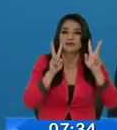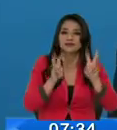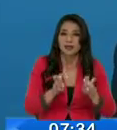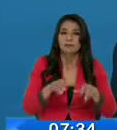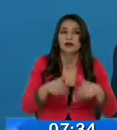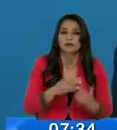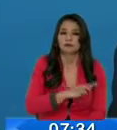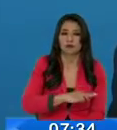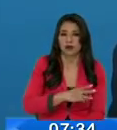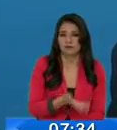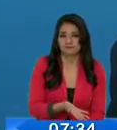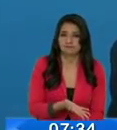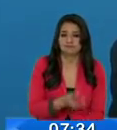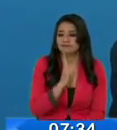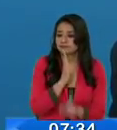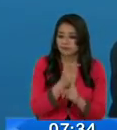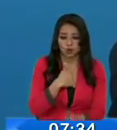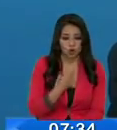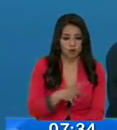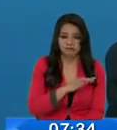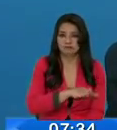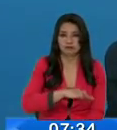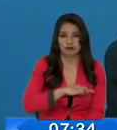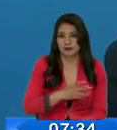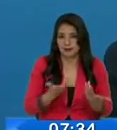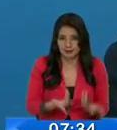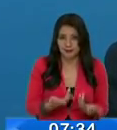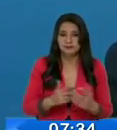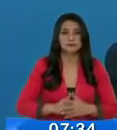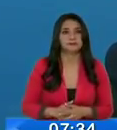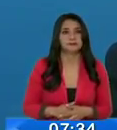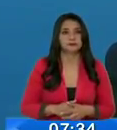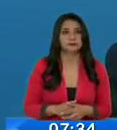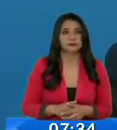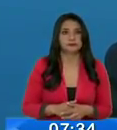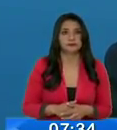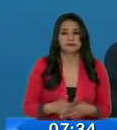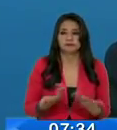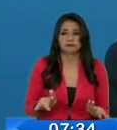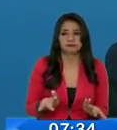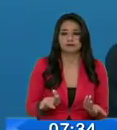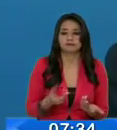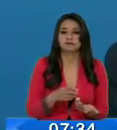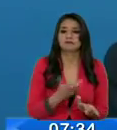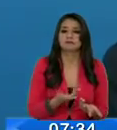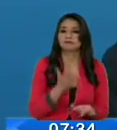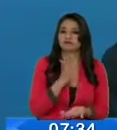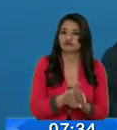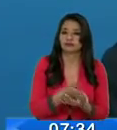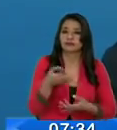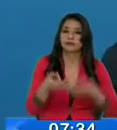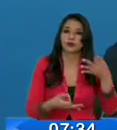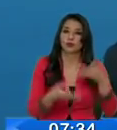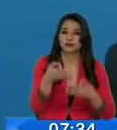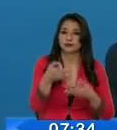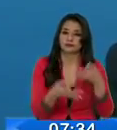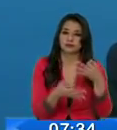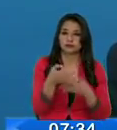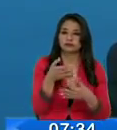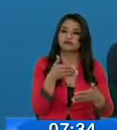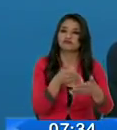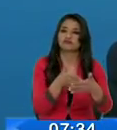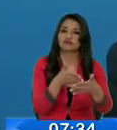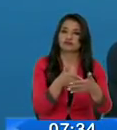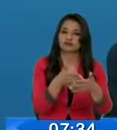amoralidad expresa, porque aquello de dejar sin efecto el juicio al